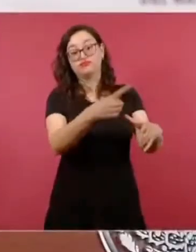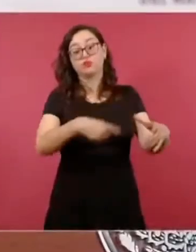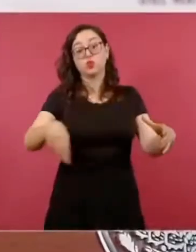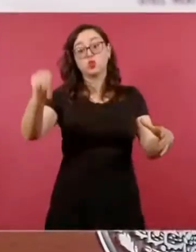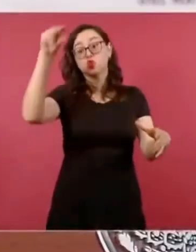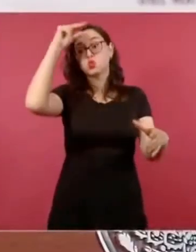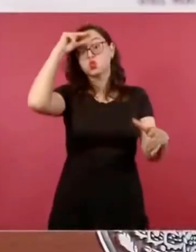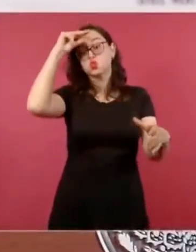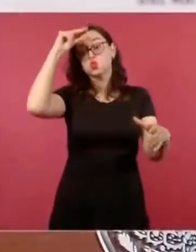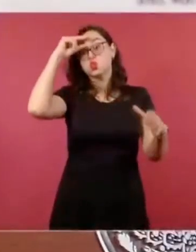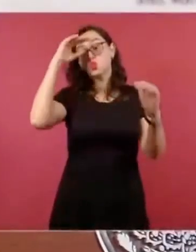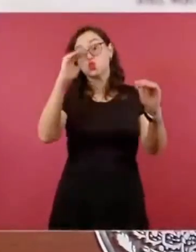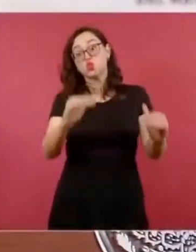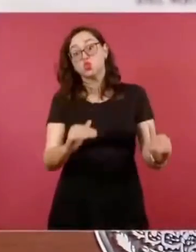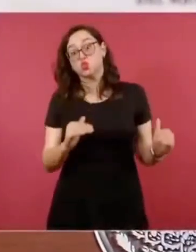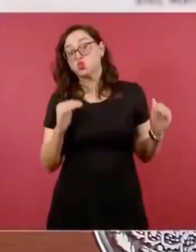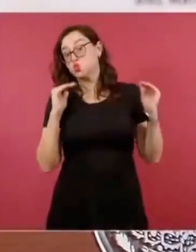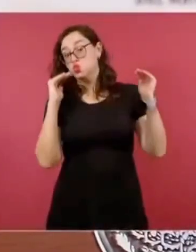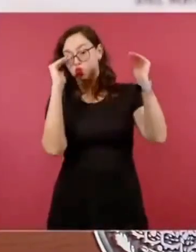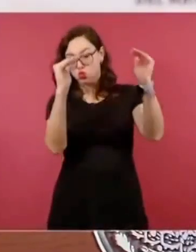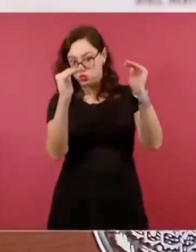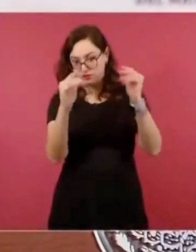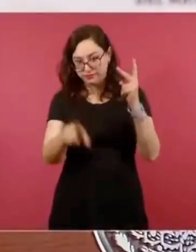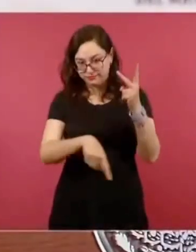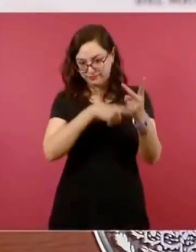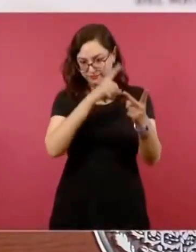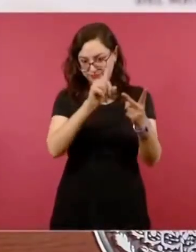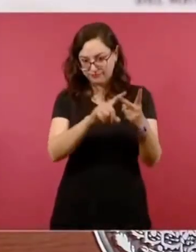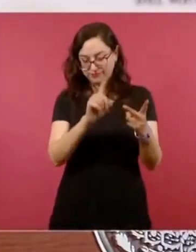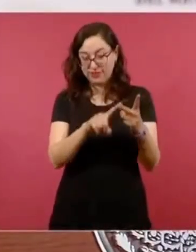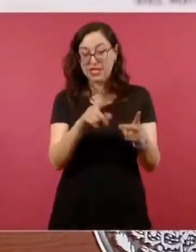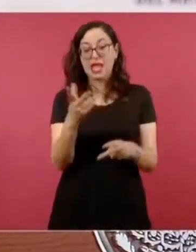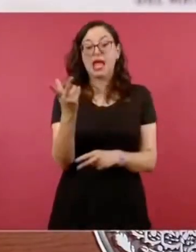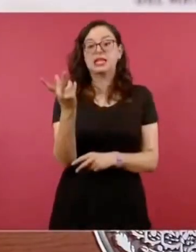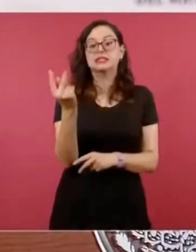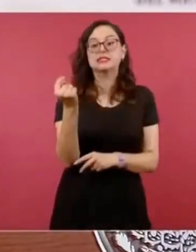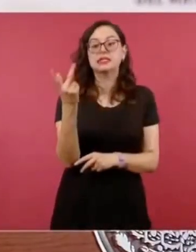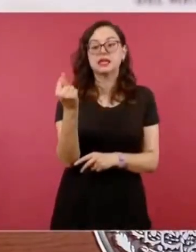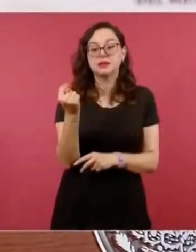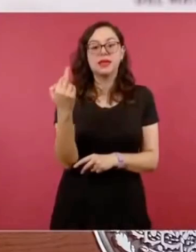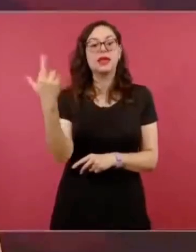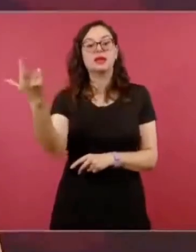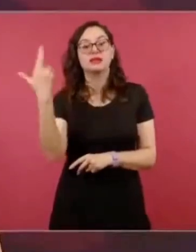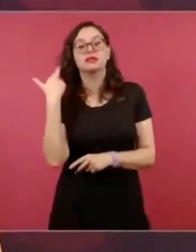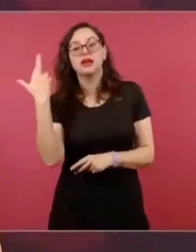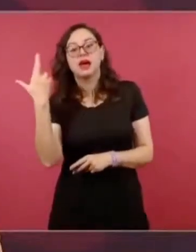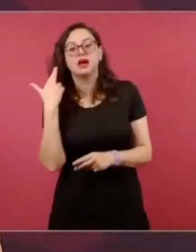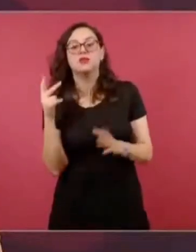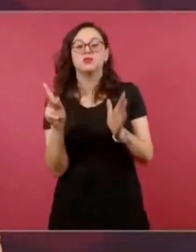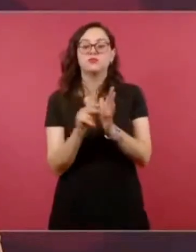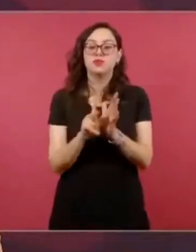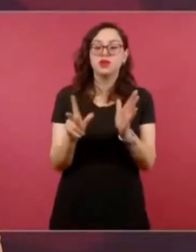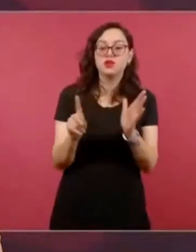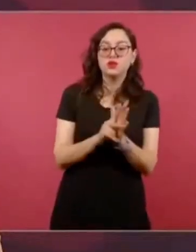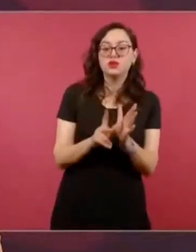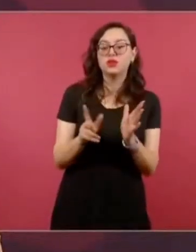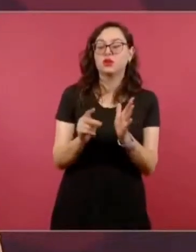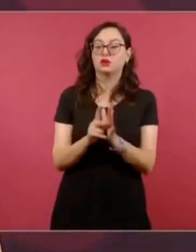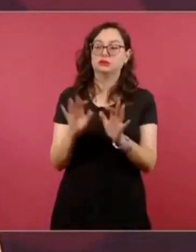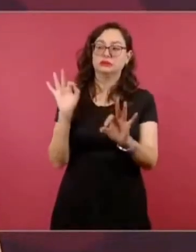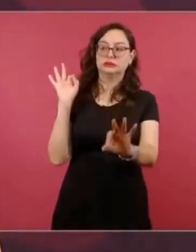y los medios de información, que en sentido estricto eran medios de